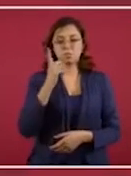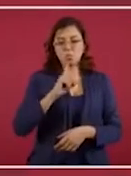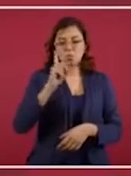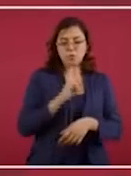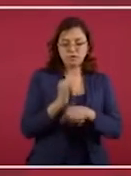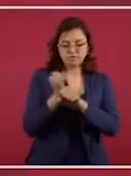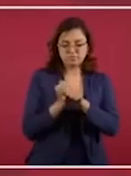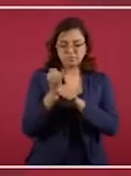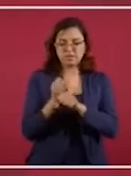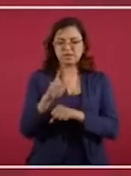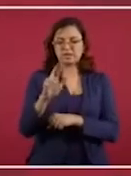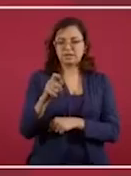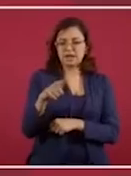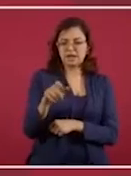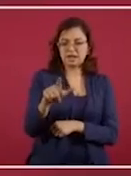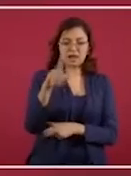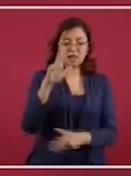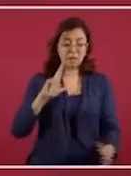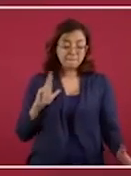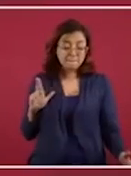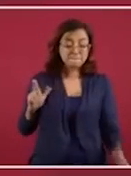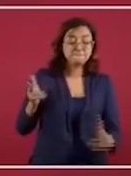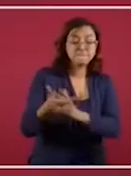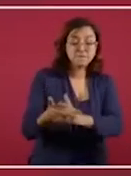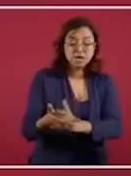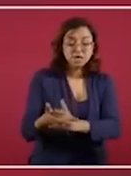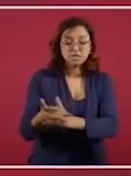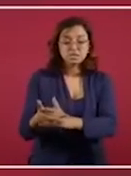investigadora Raquel,